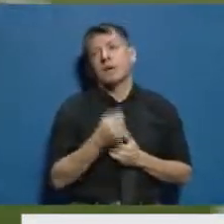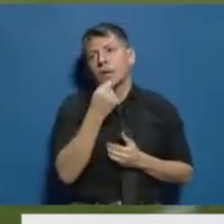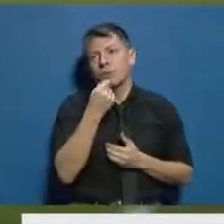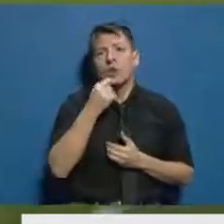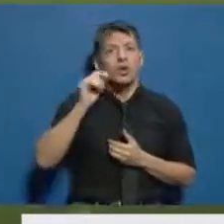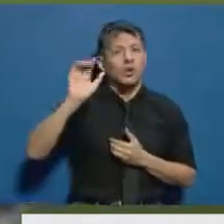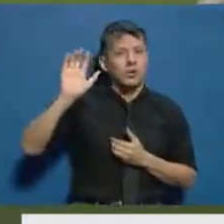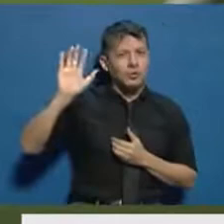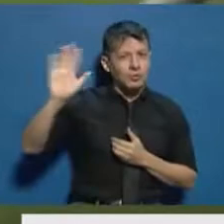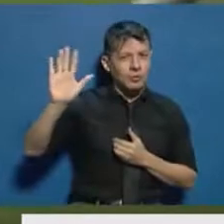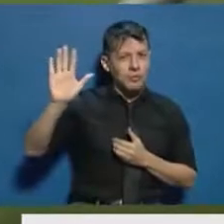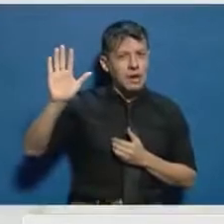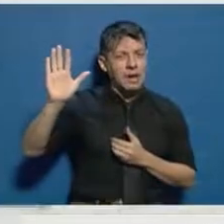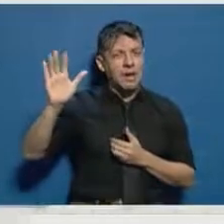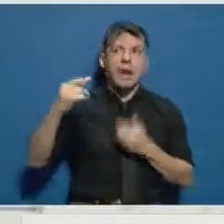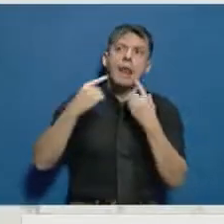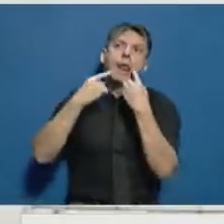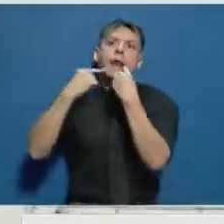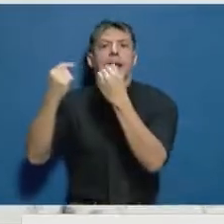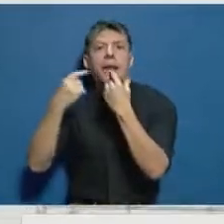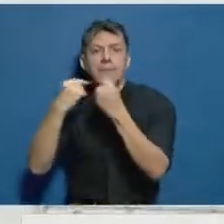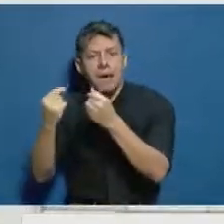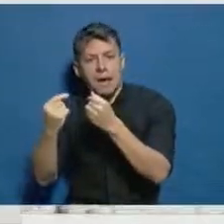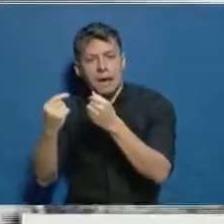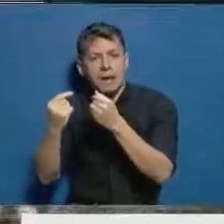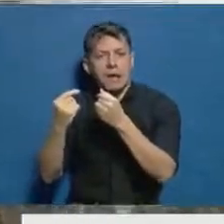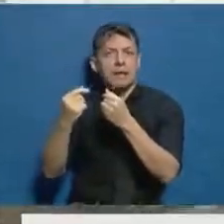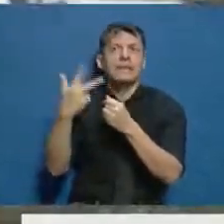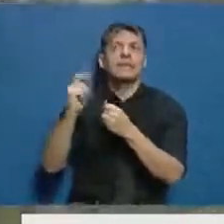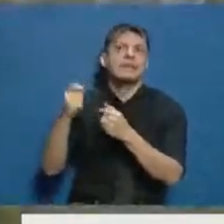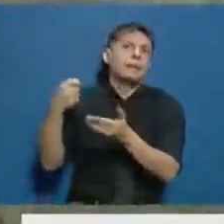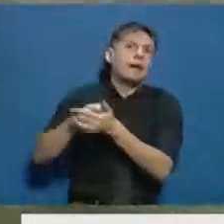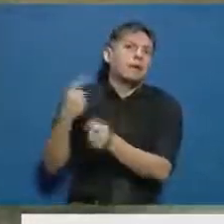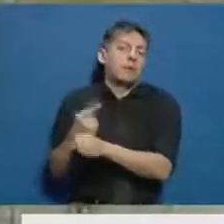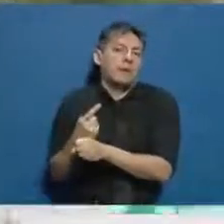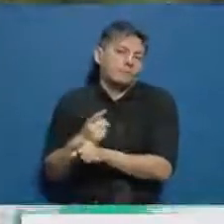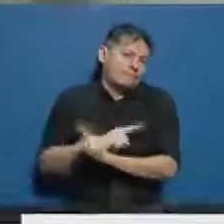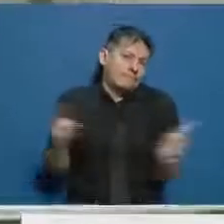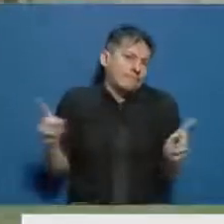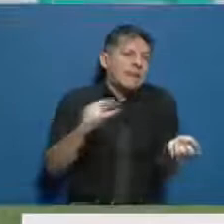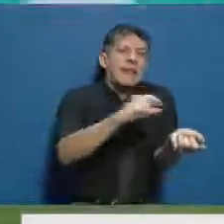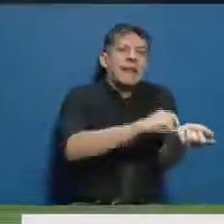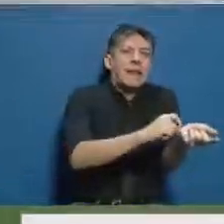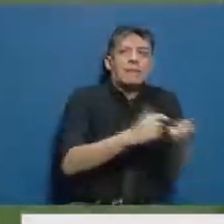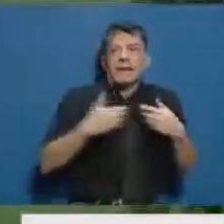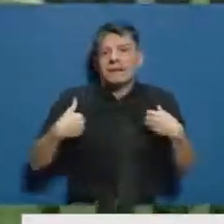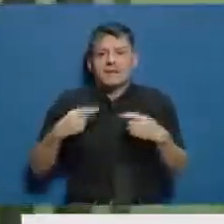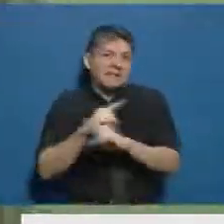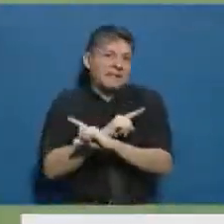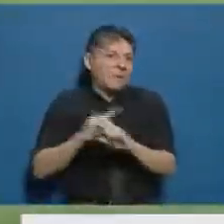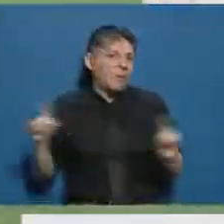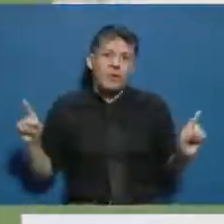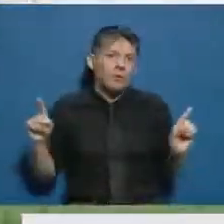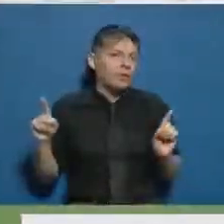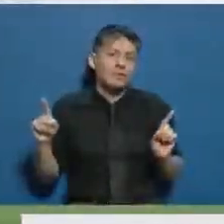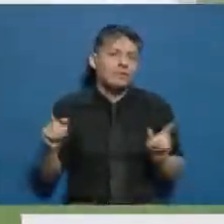no va a ir a reclamar que no puede pagar 3 meses de luz. Tampoco lo va a hacer Independiente o Gimnasia, a pesar de que